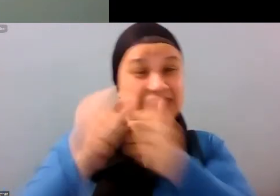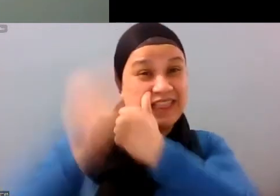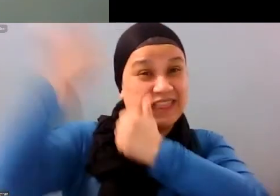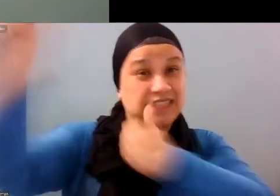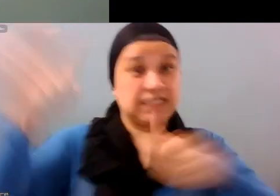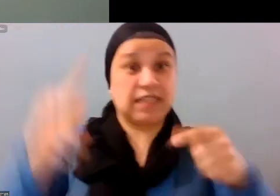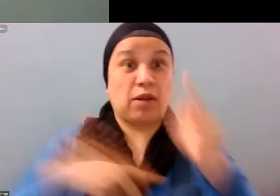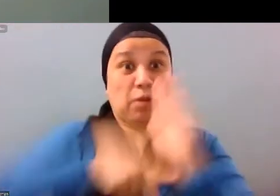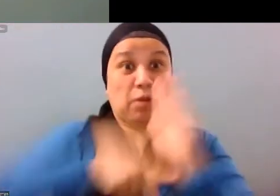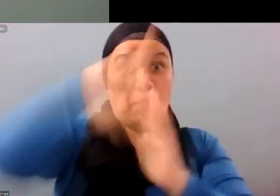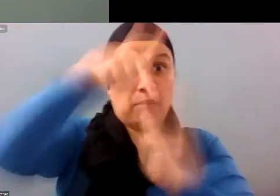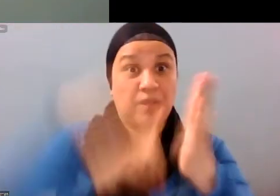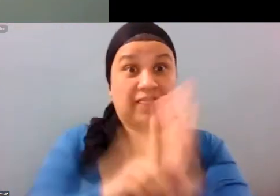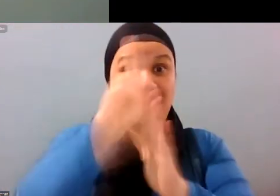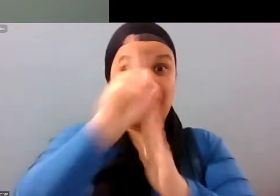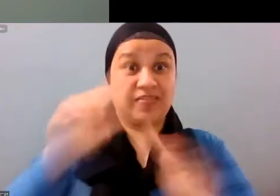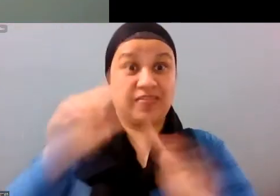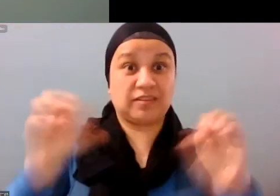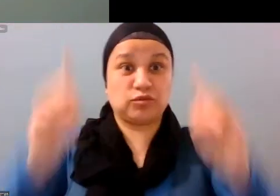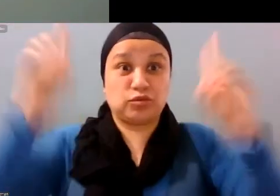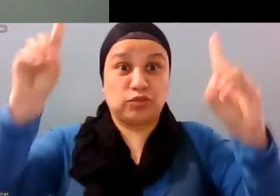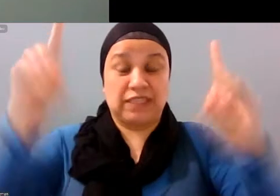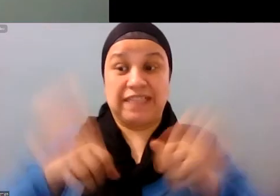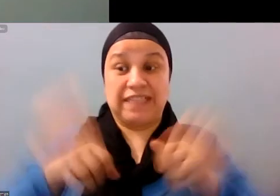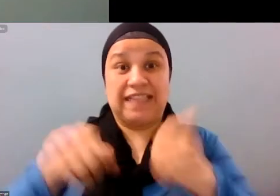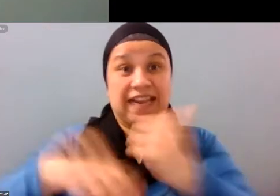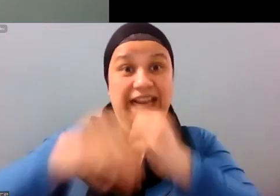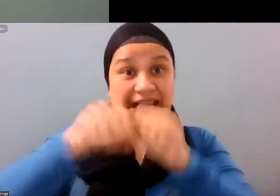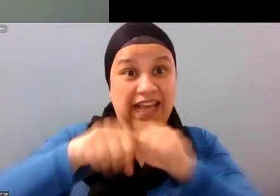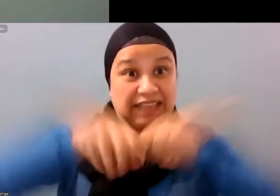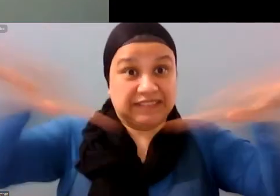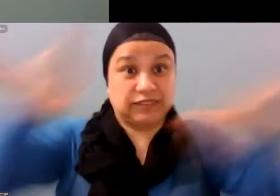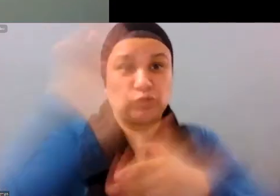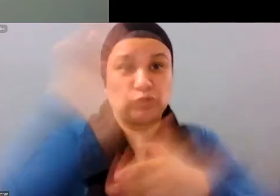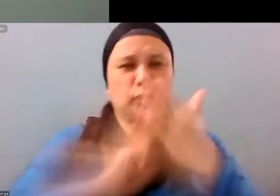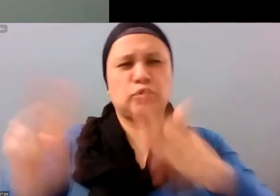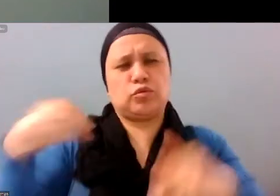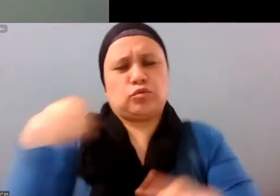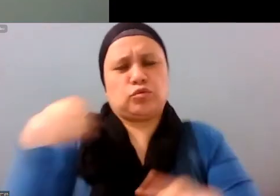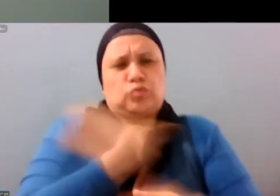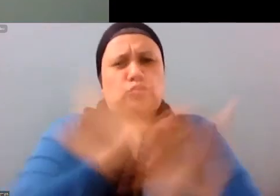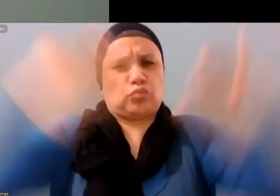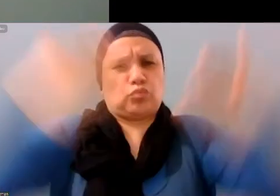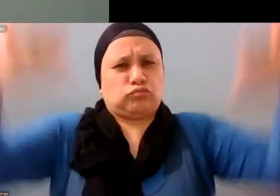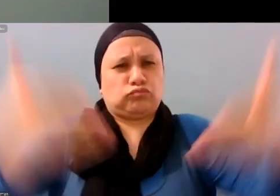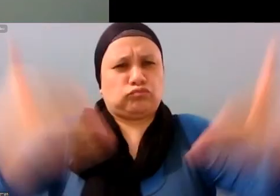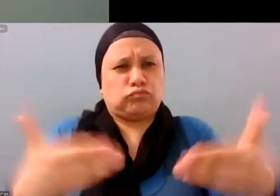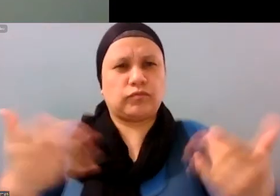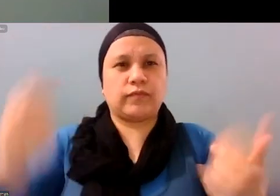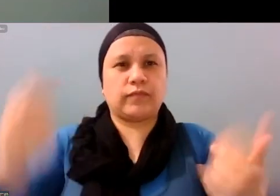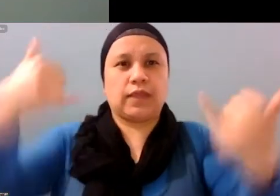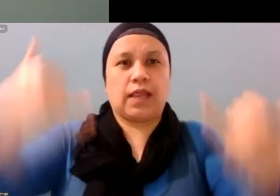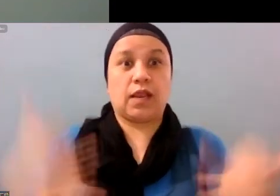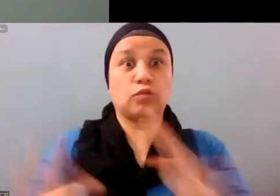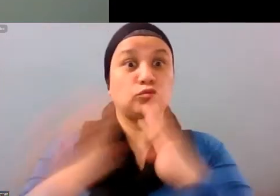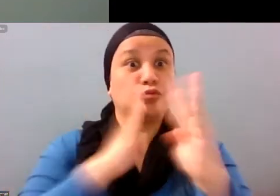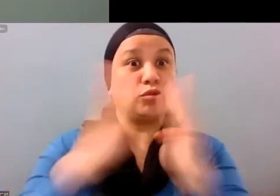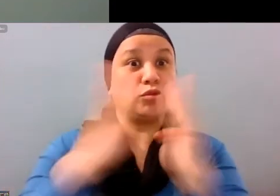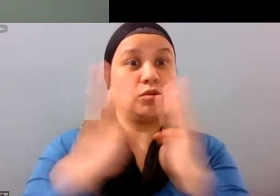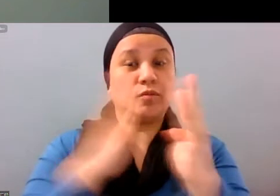educativo de la Dirección de Extensión Universitaria, les doy la más cordial bienvenida al conversatorio Educación a